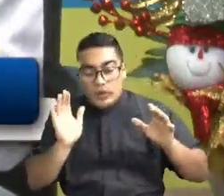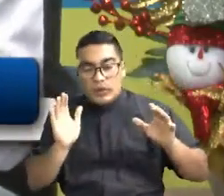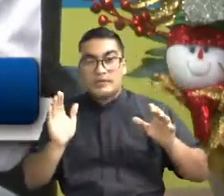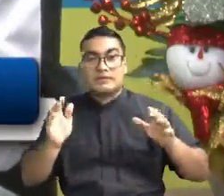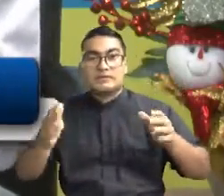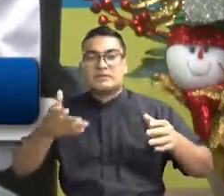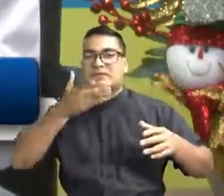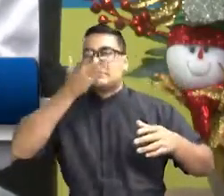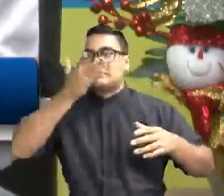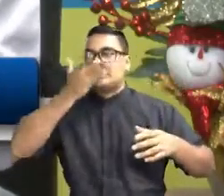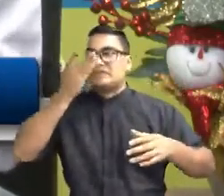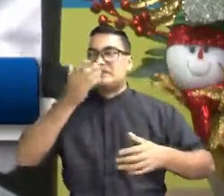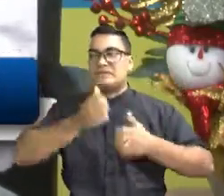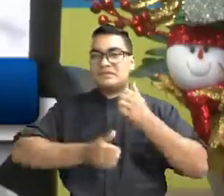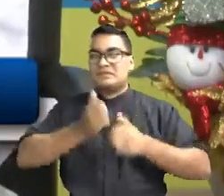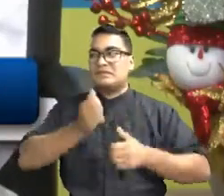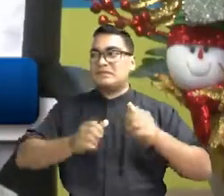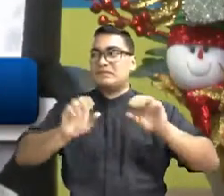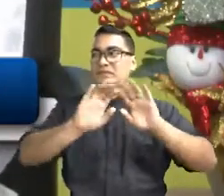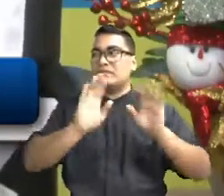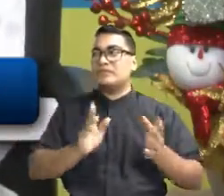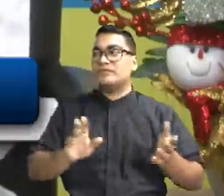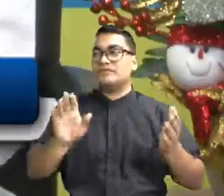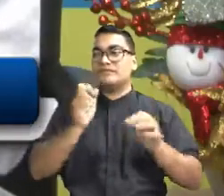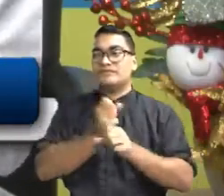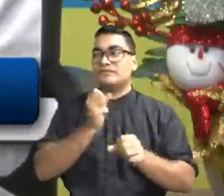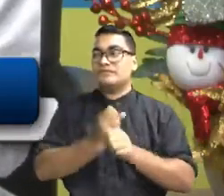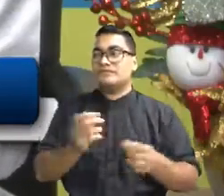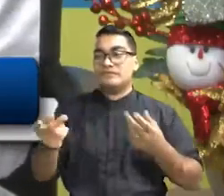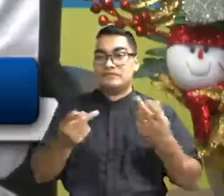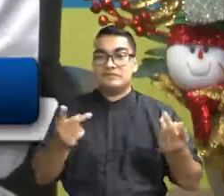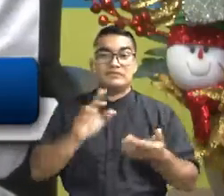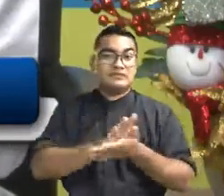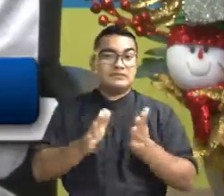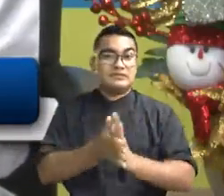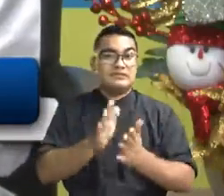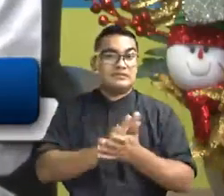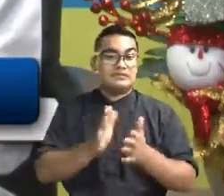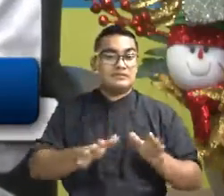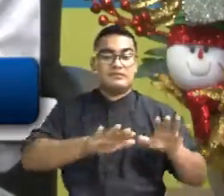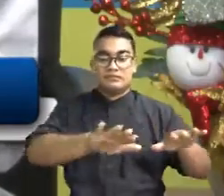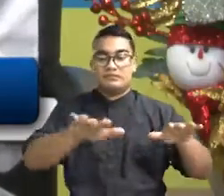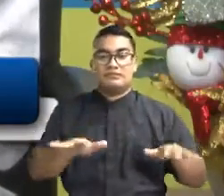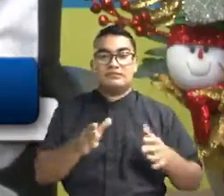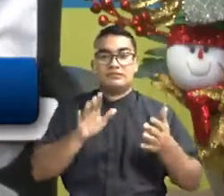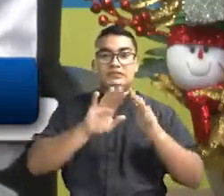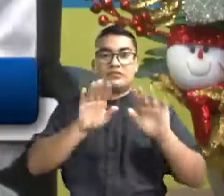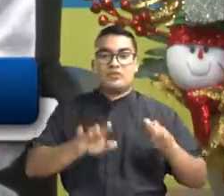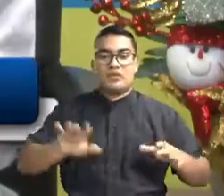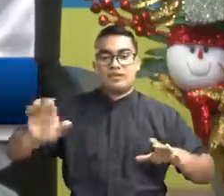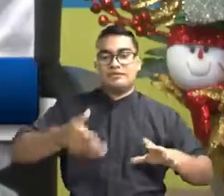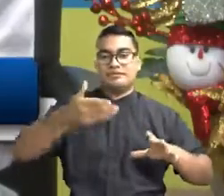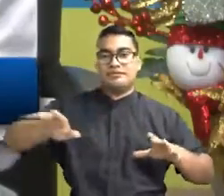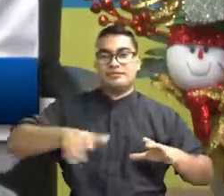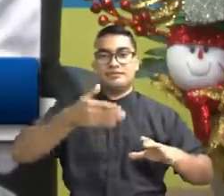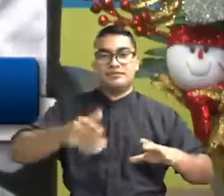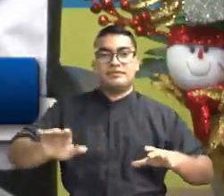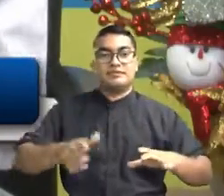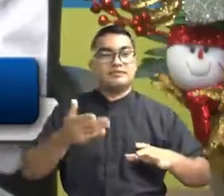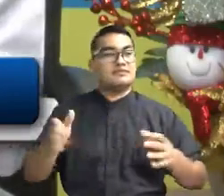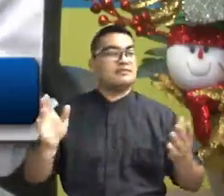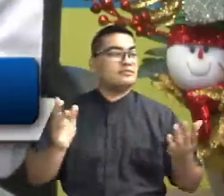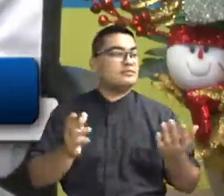mujeres que han trabajado tal vez vendiendo tortilla, que están expuestas al humo de leña, mujeres cocineras, personas cocineras